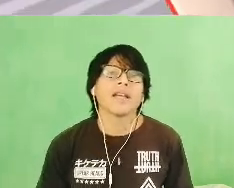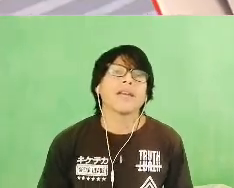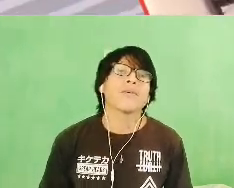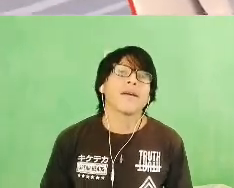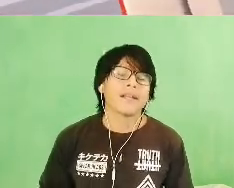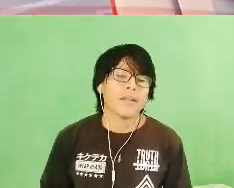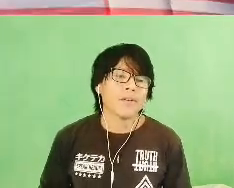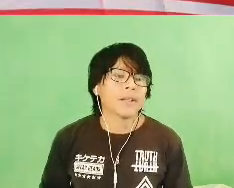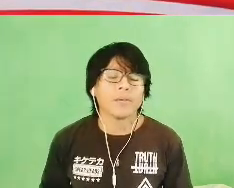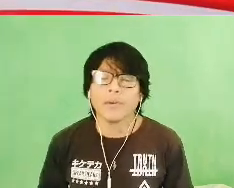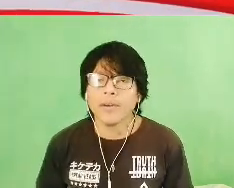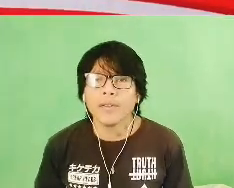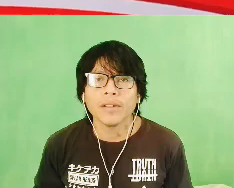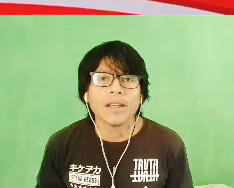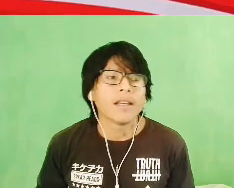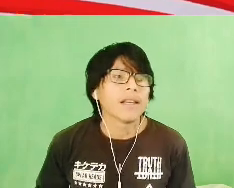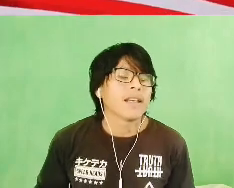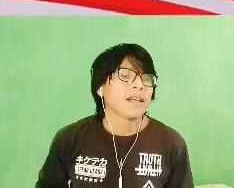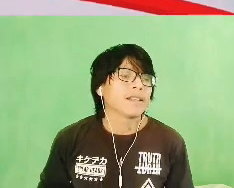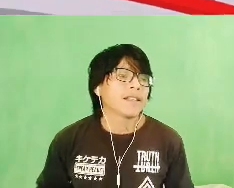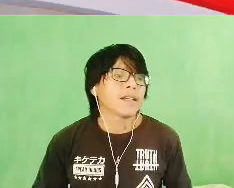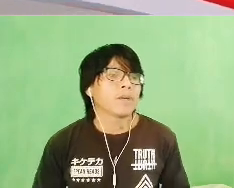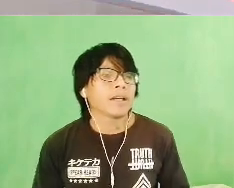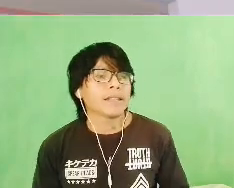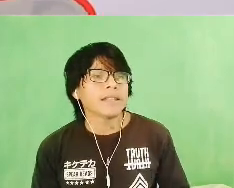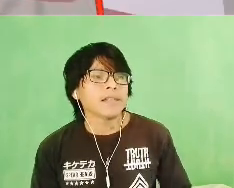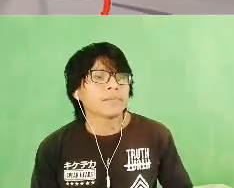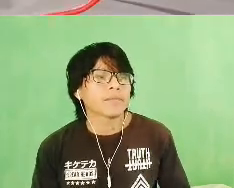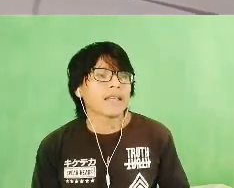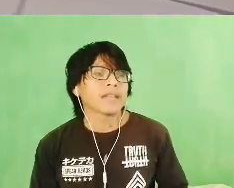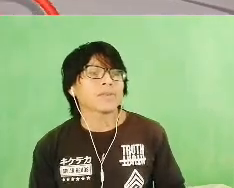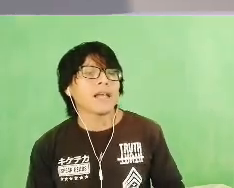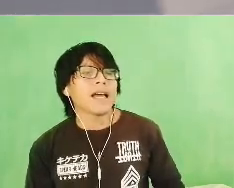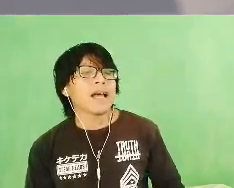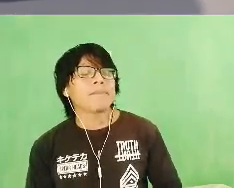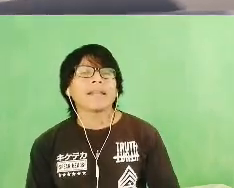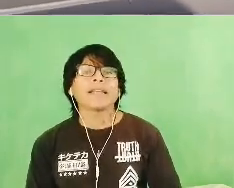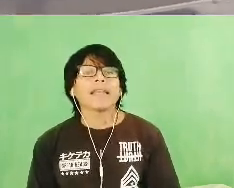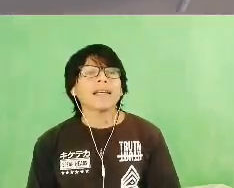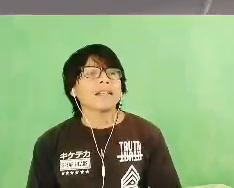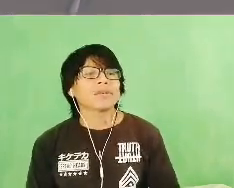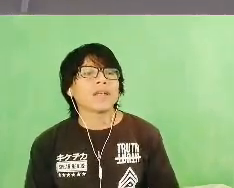que dijo el gobernador de Nuevo León, Samuel García, que es una